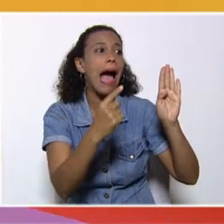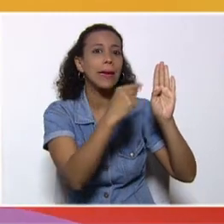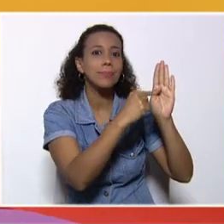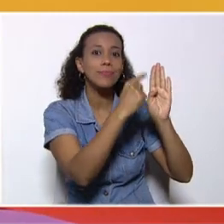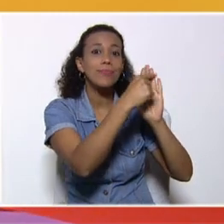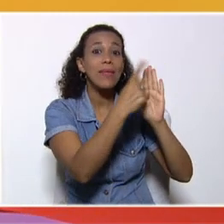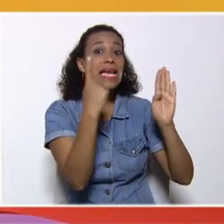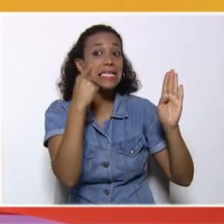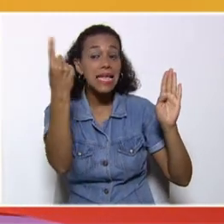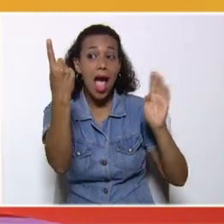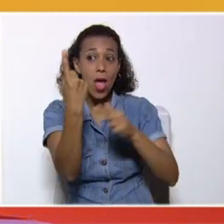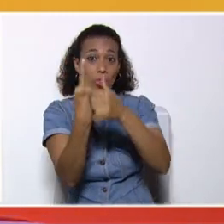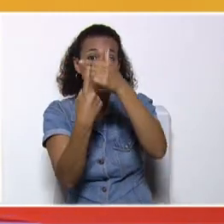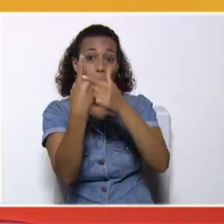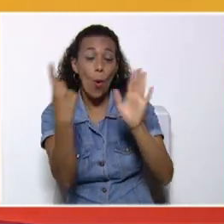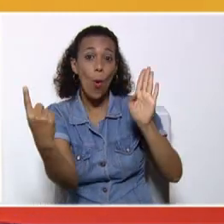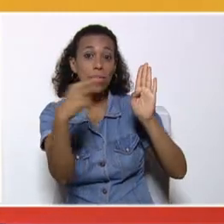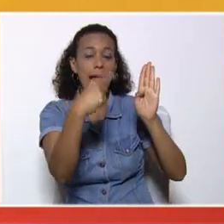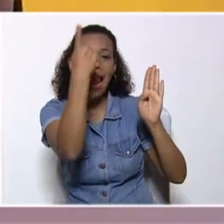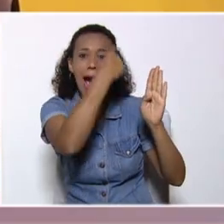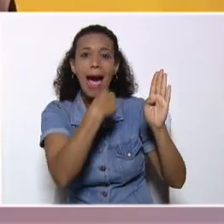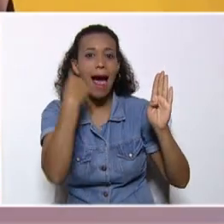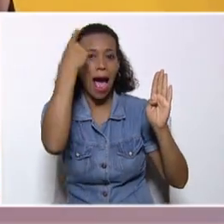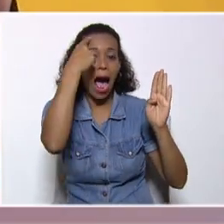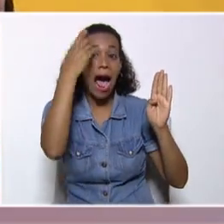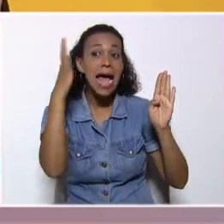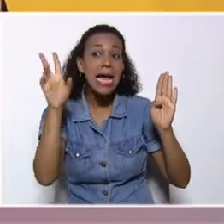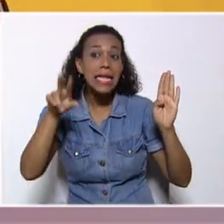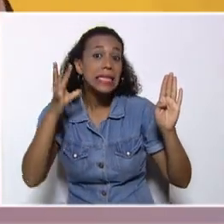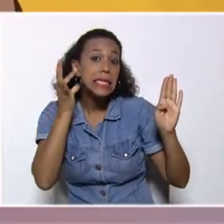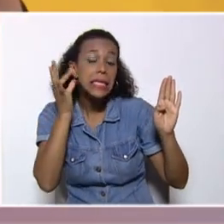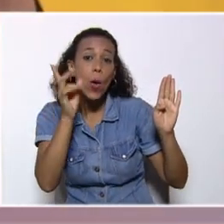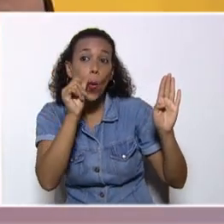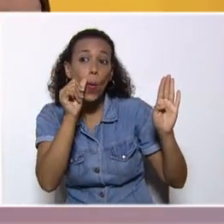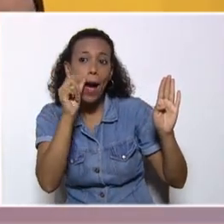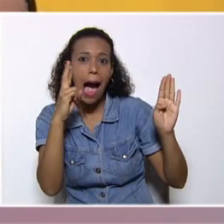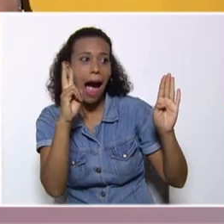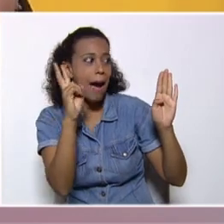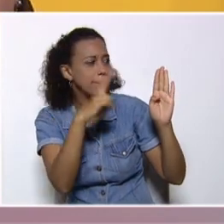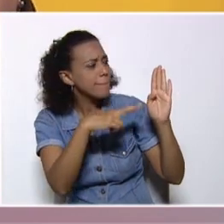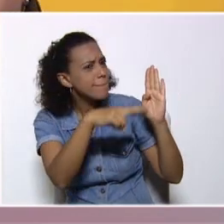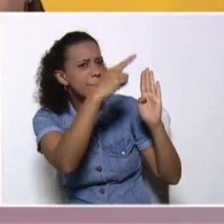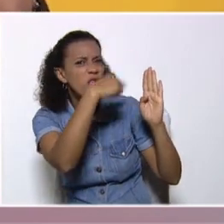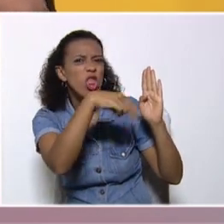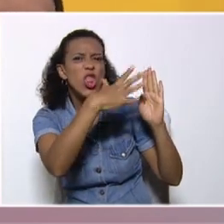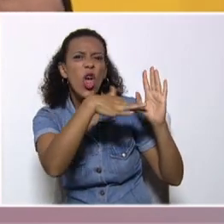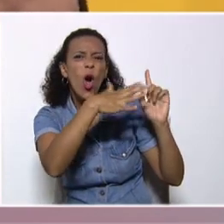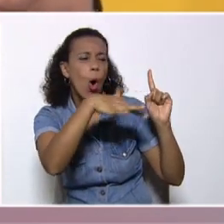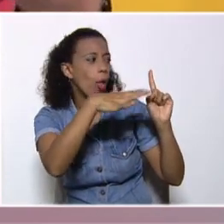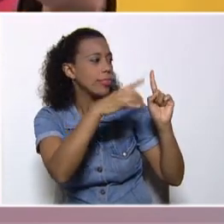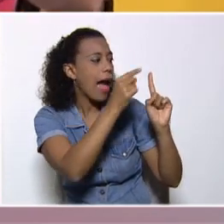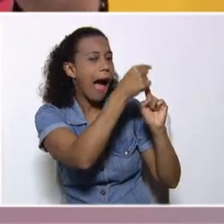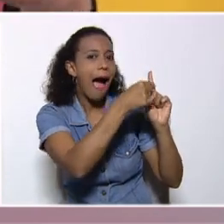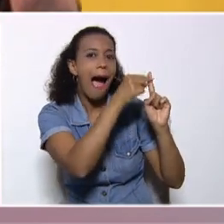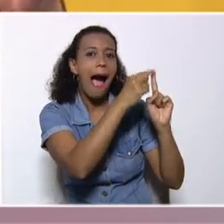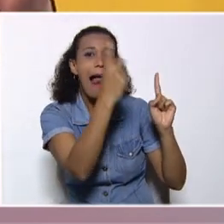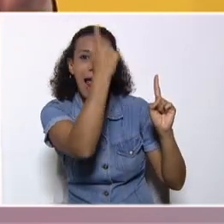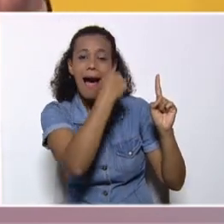diciendo, señala la cara. Y nuestra niña y nuestro niño va a señalar la cara.